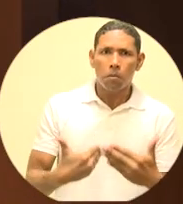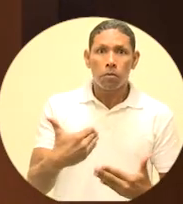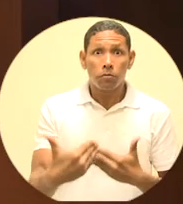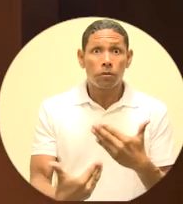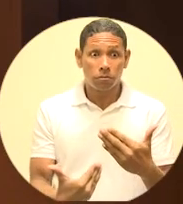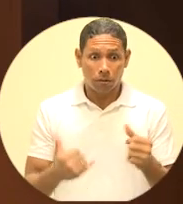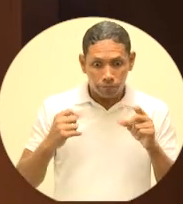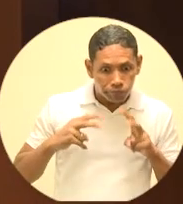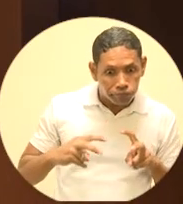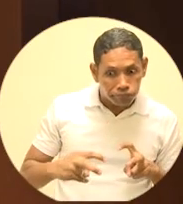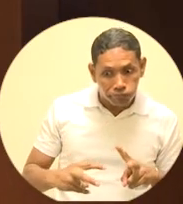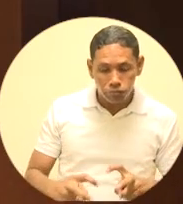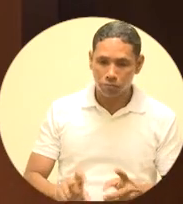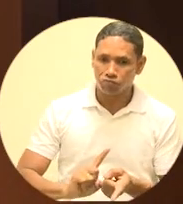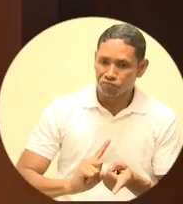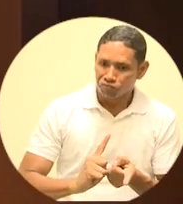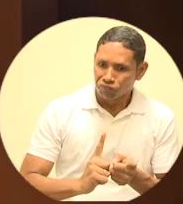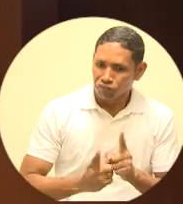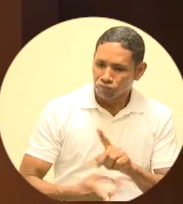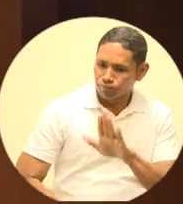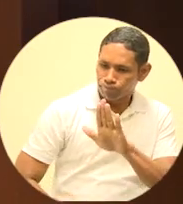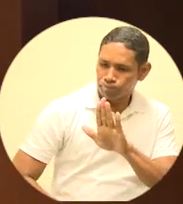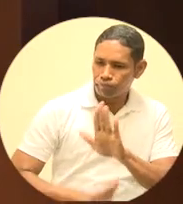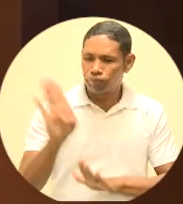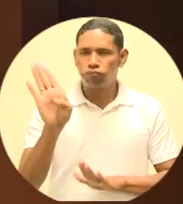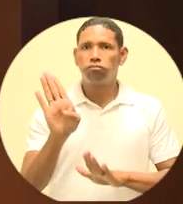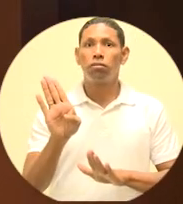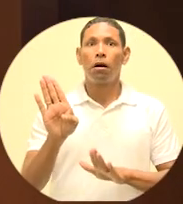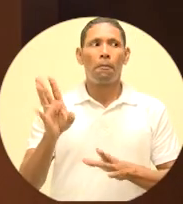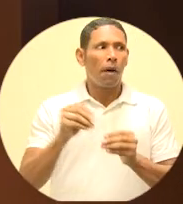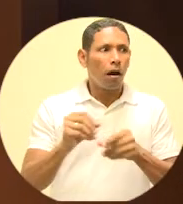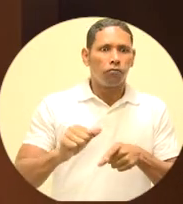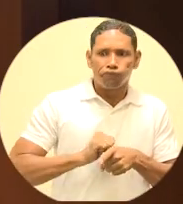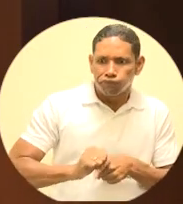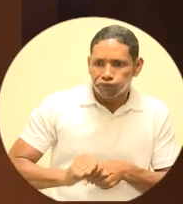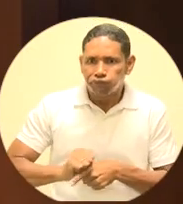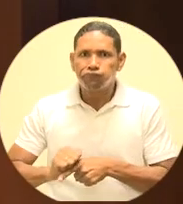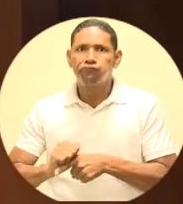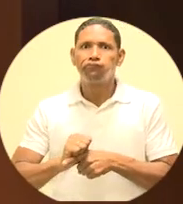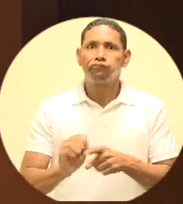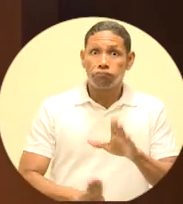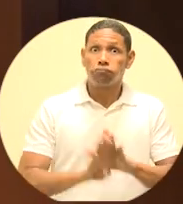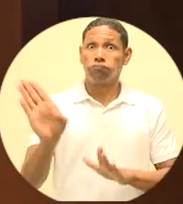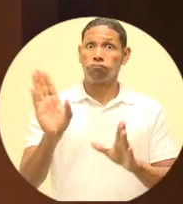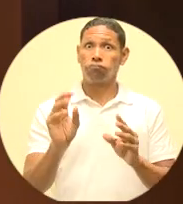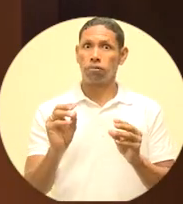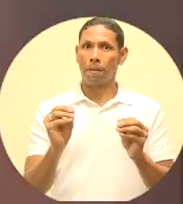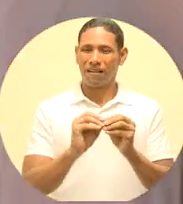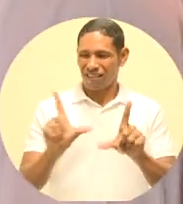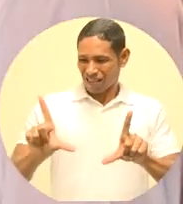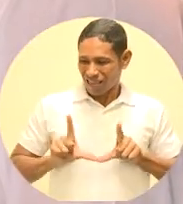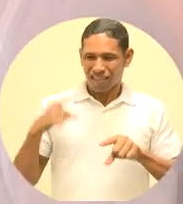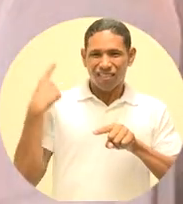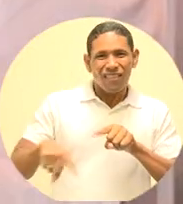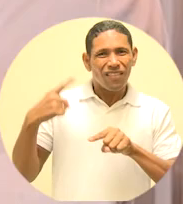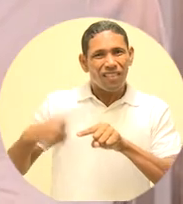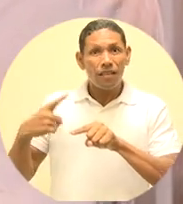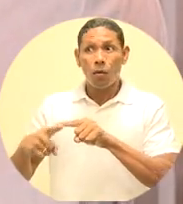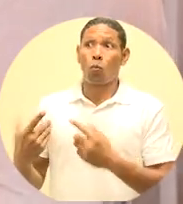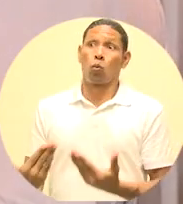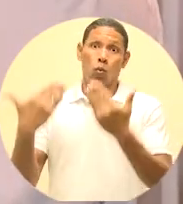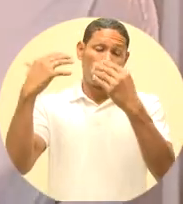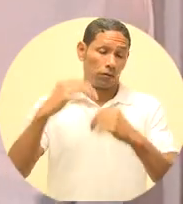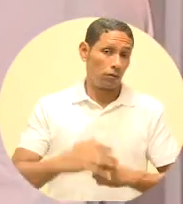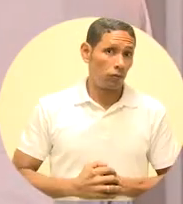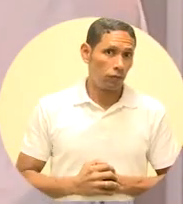comportamientos de la investigación ha crecido, el tema de las prácticas ha aumentado, el tema de las modalidades de grado.